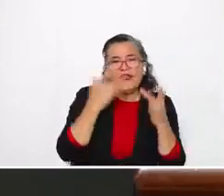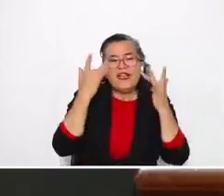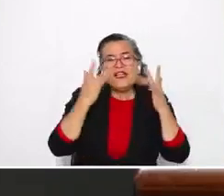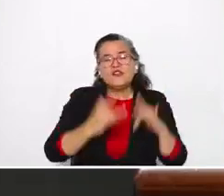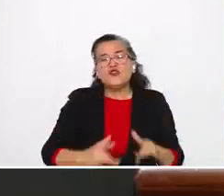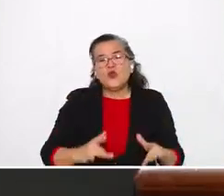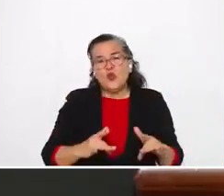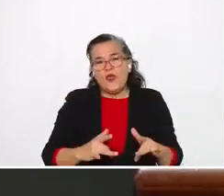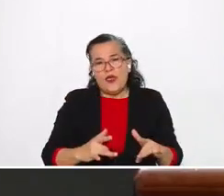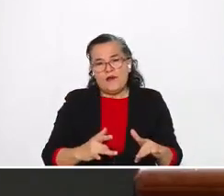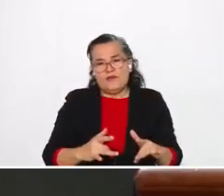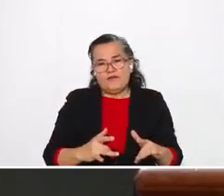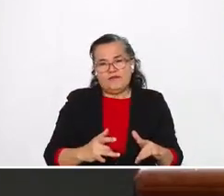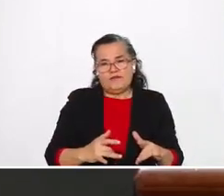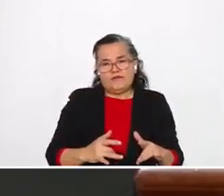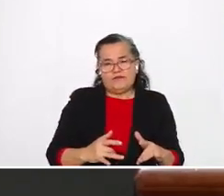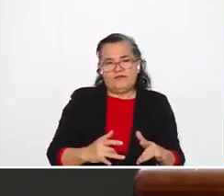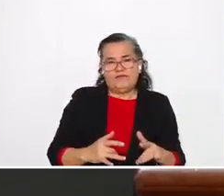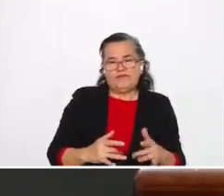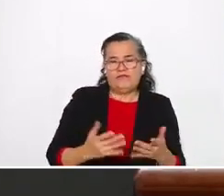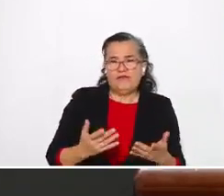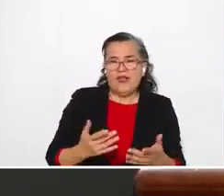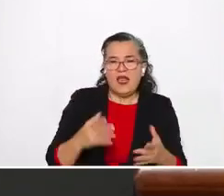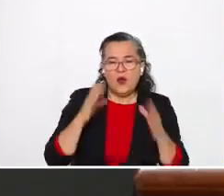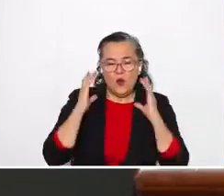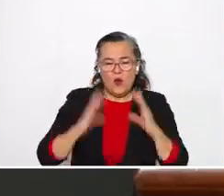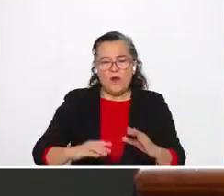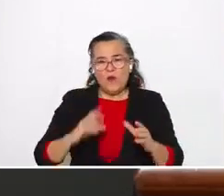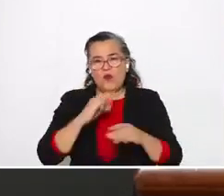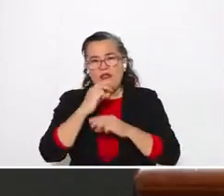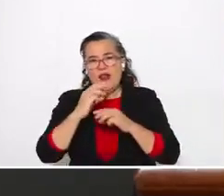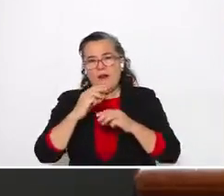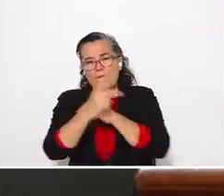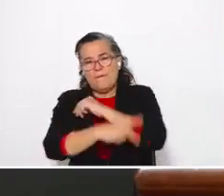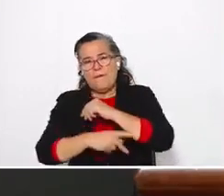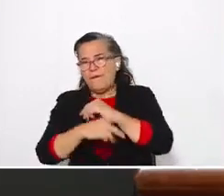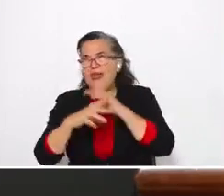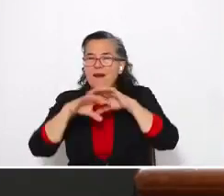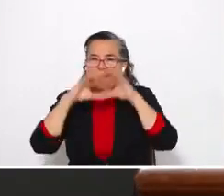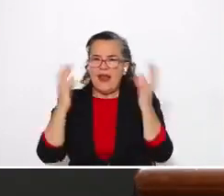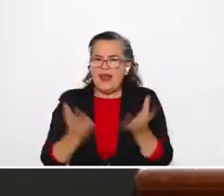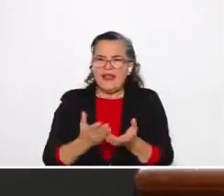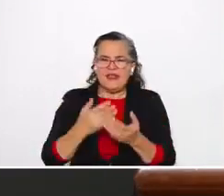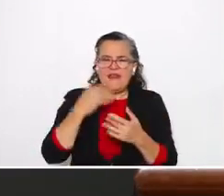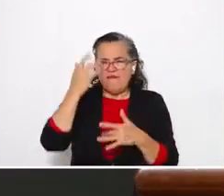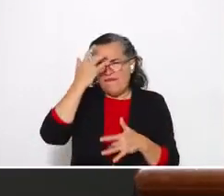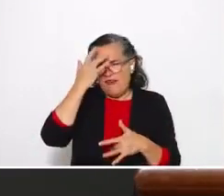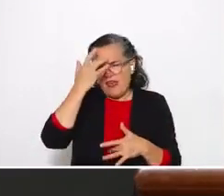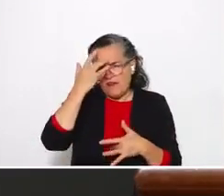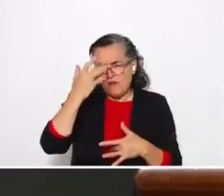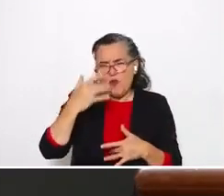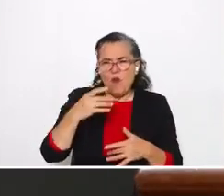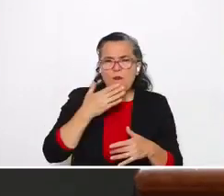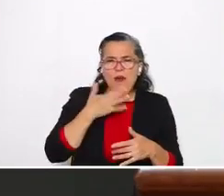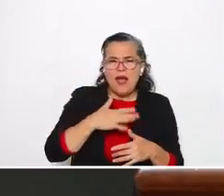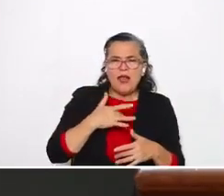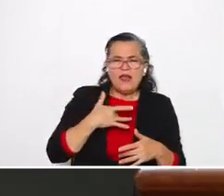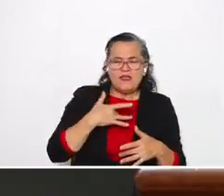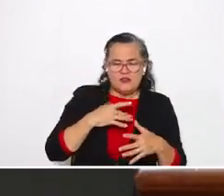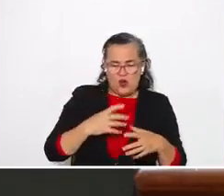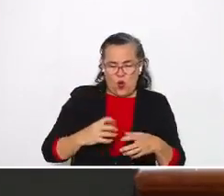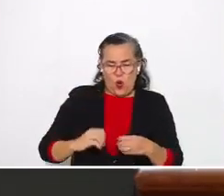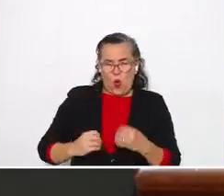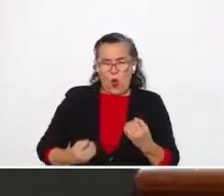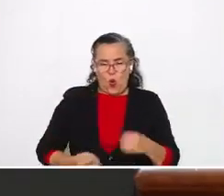El cuerpo del planeta está enfermo, social y ambientalmente, y los males han empezado a atacar a sus órganos